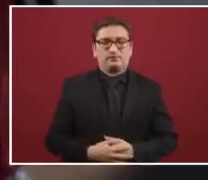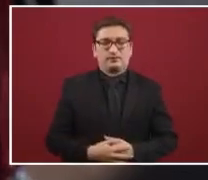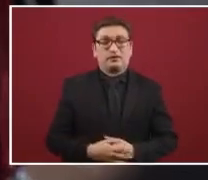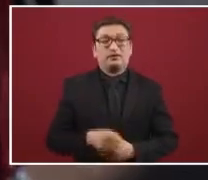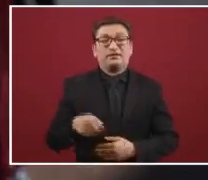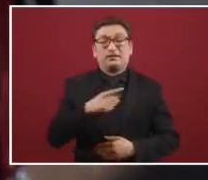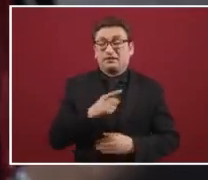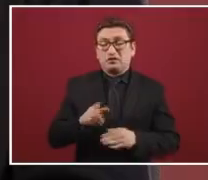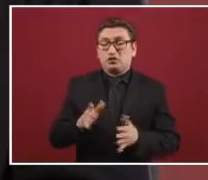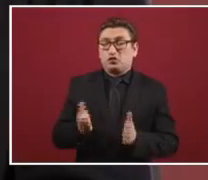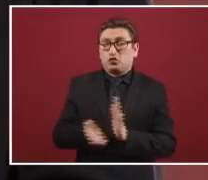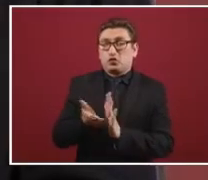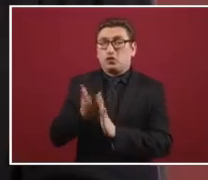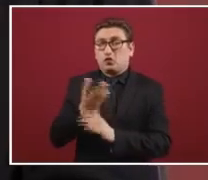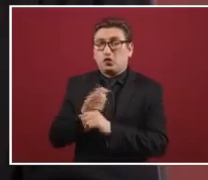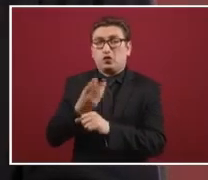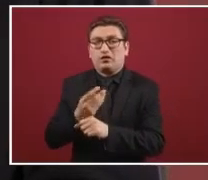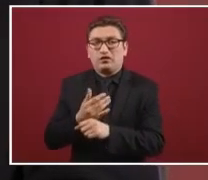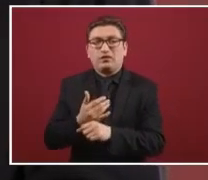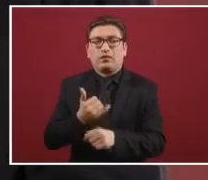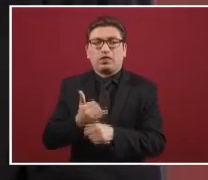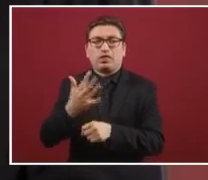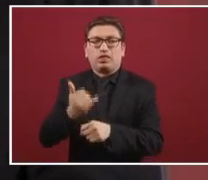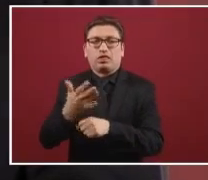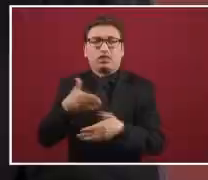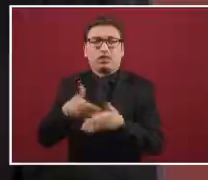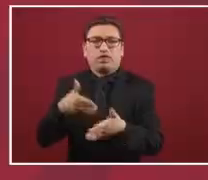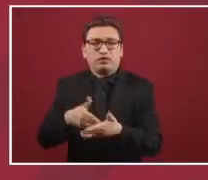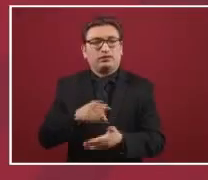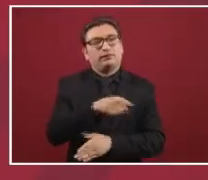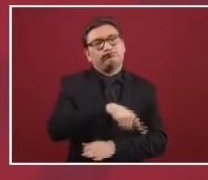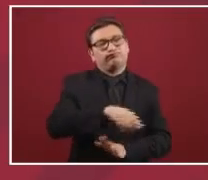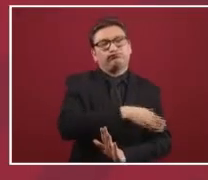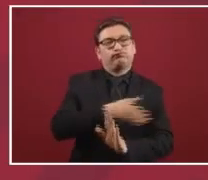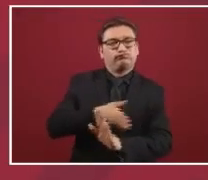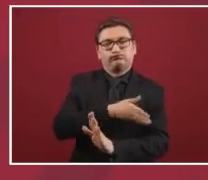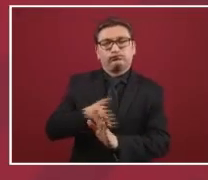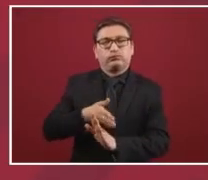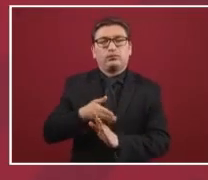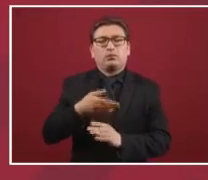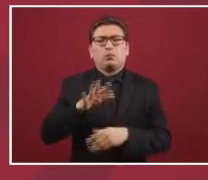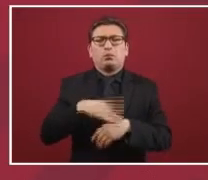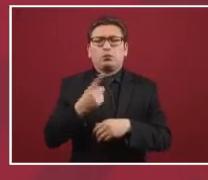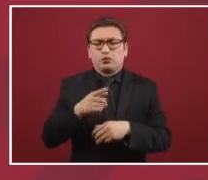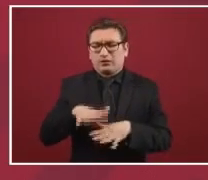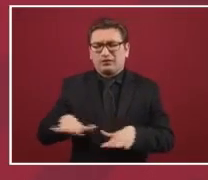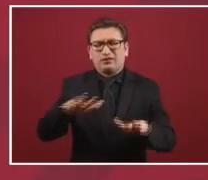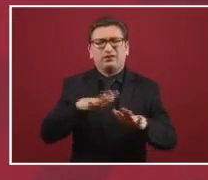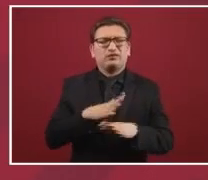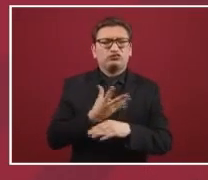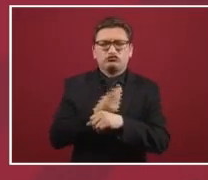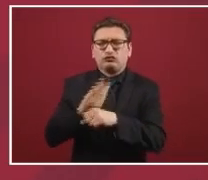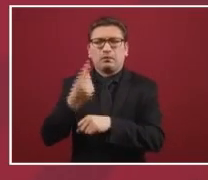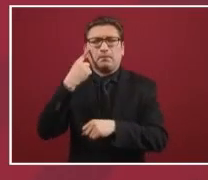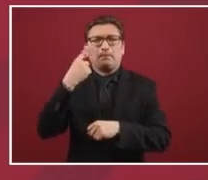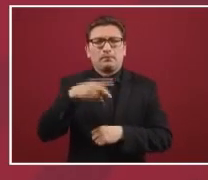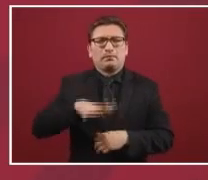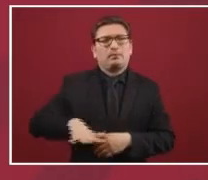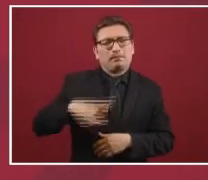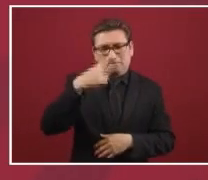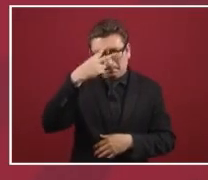impedir que se haga una obra pública en beneficio de los